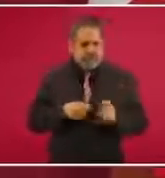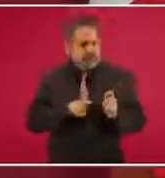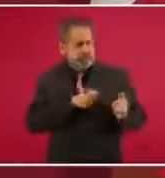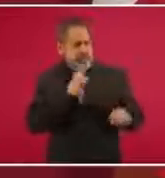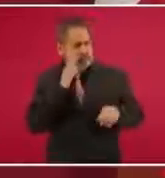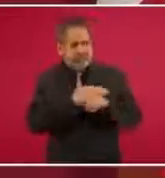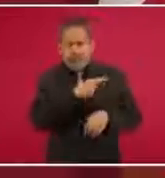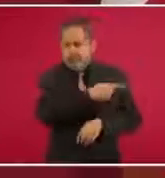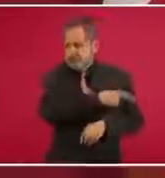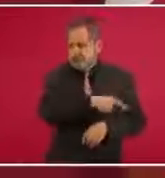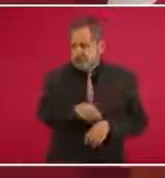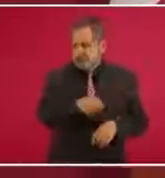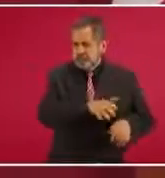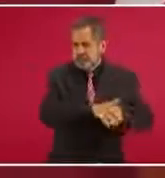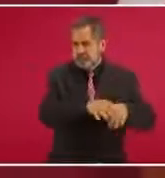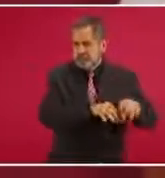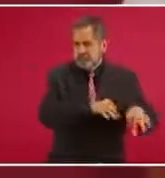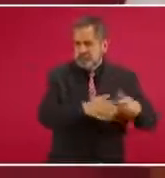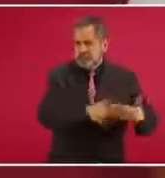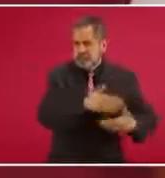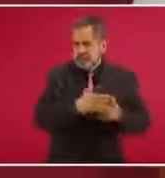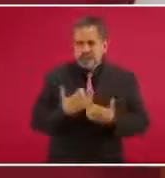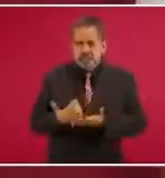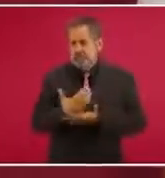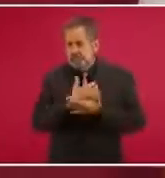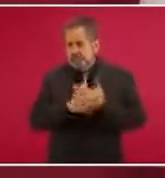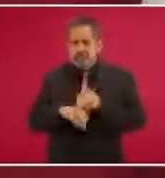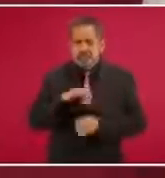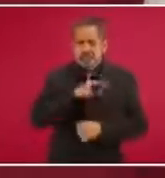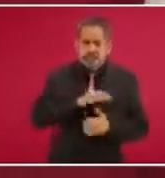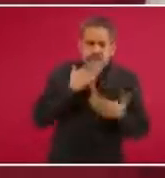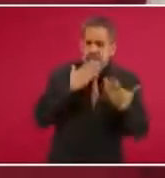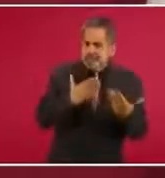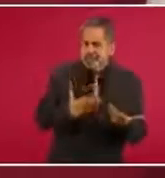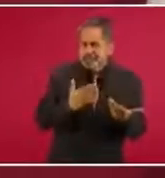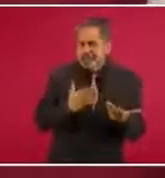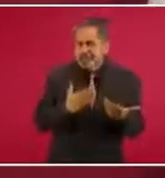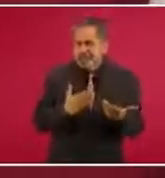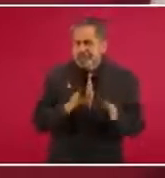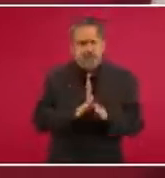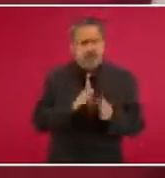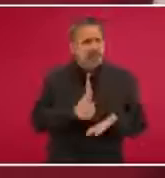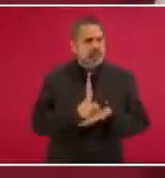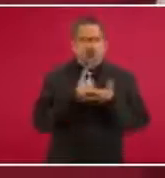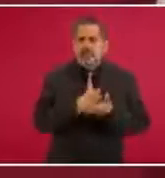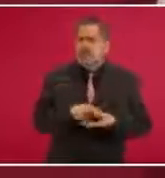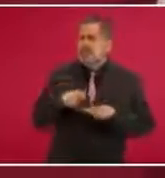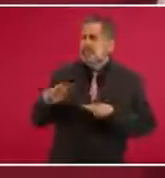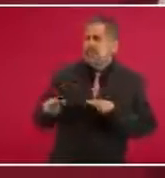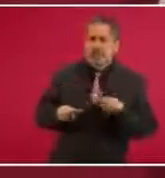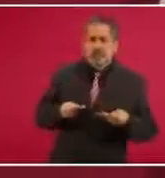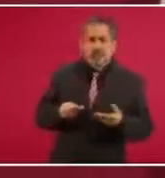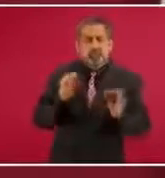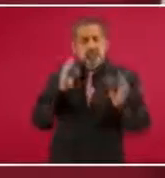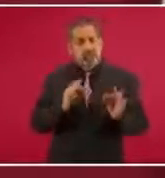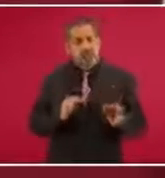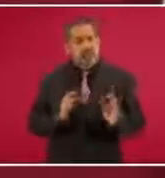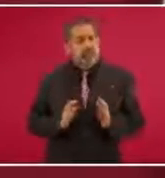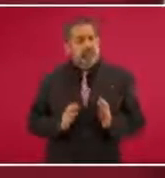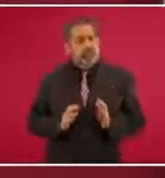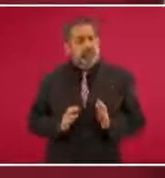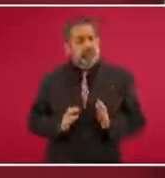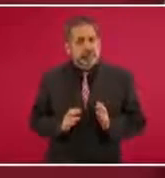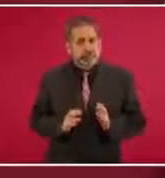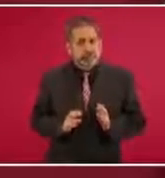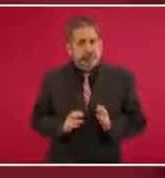y que pueda tener una esta empresa que le ayude en la parte